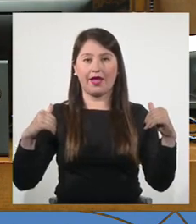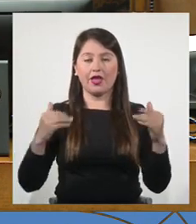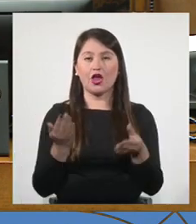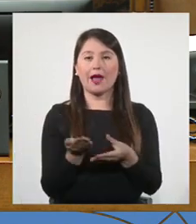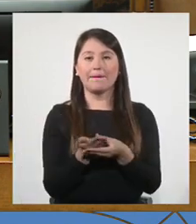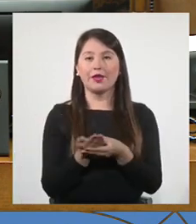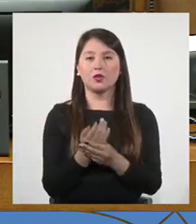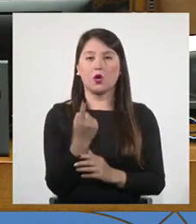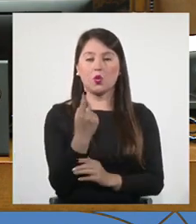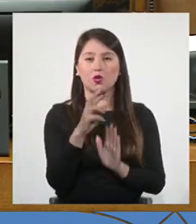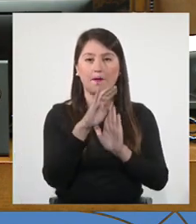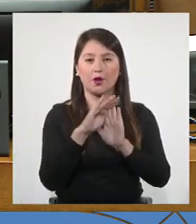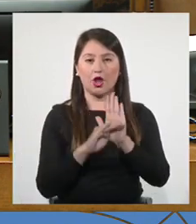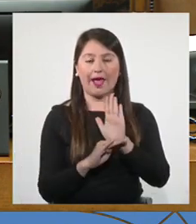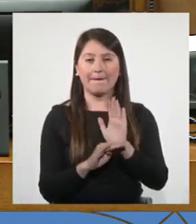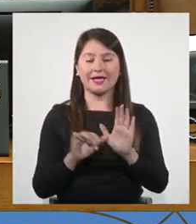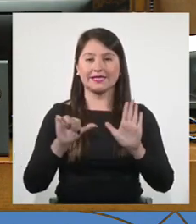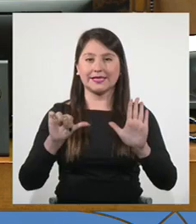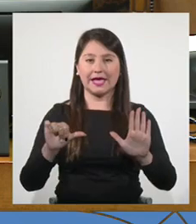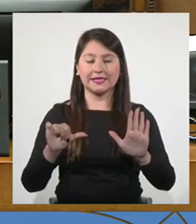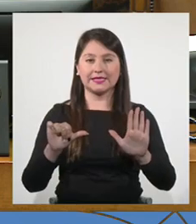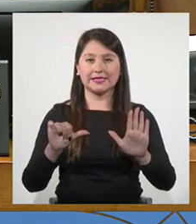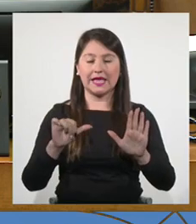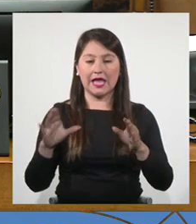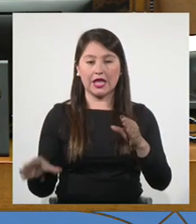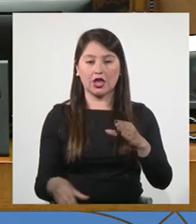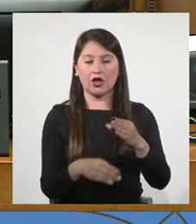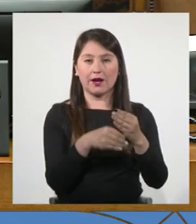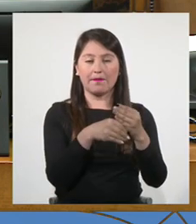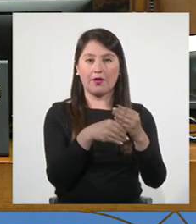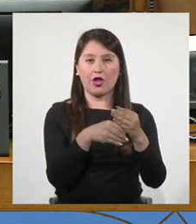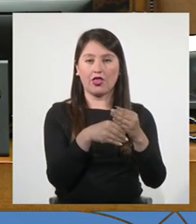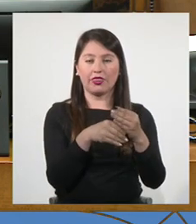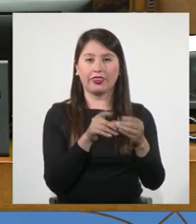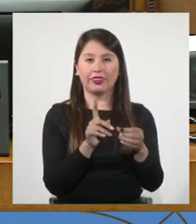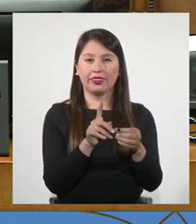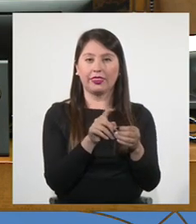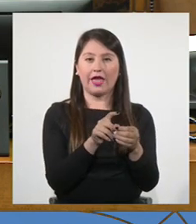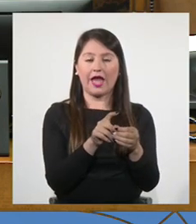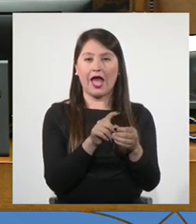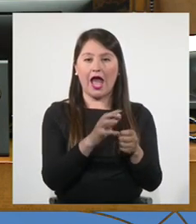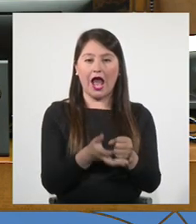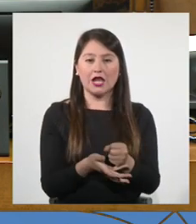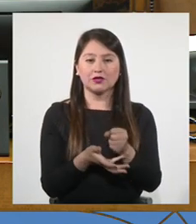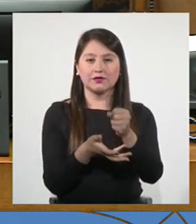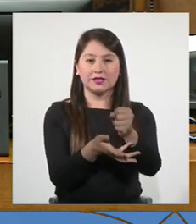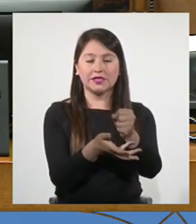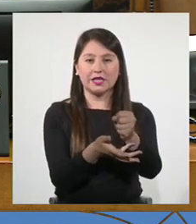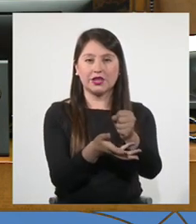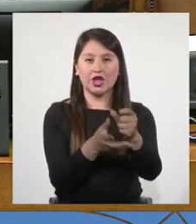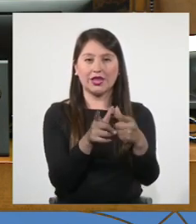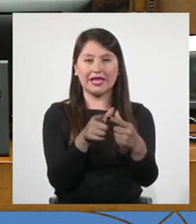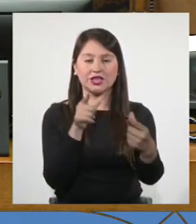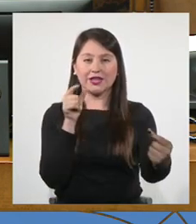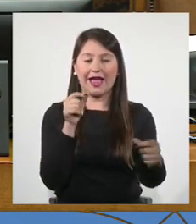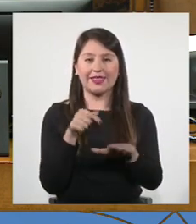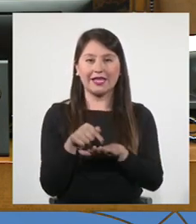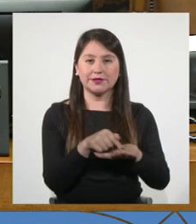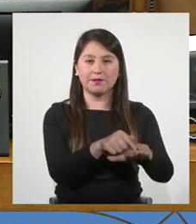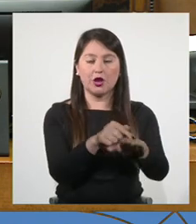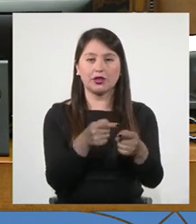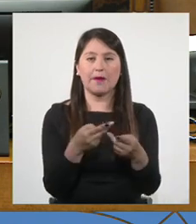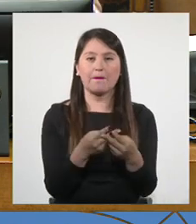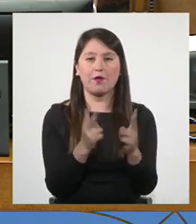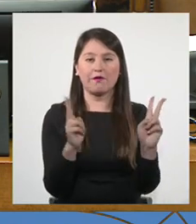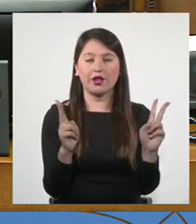1, programa 6, que corresponde al subsidio nacional al transporte público que se encuentra en la